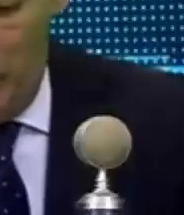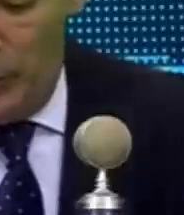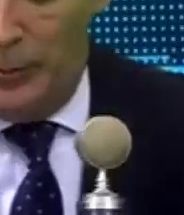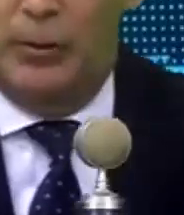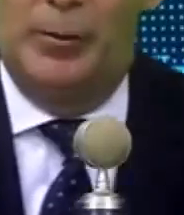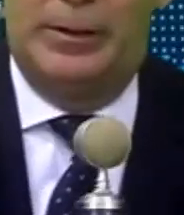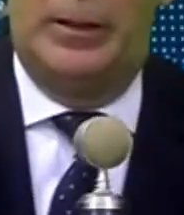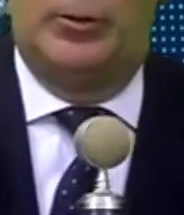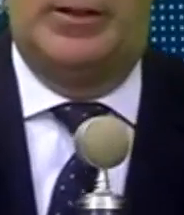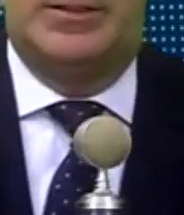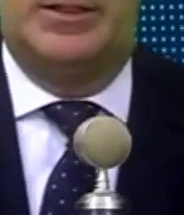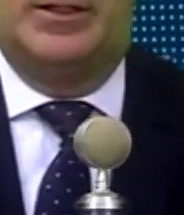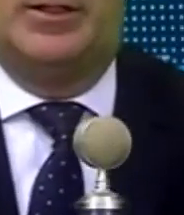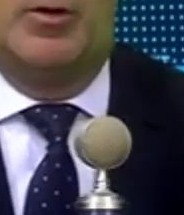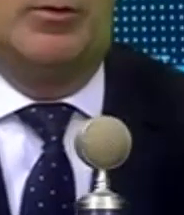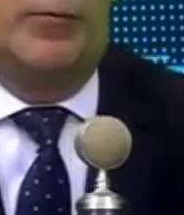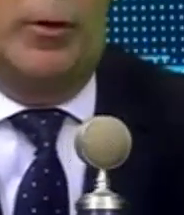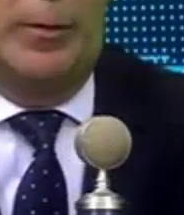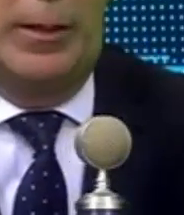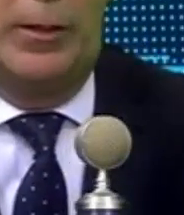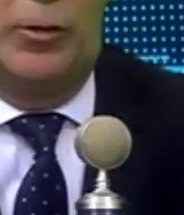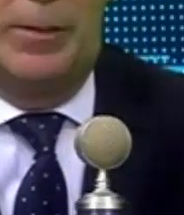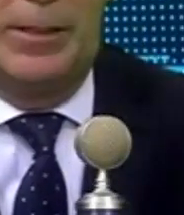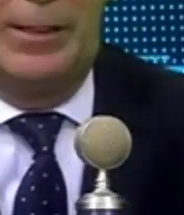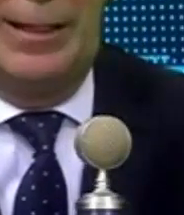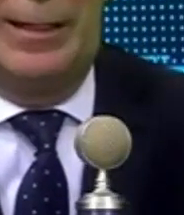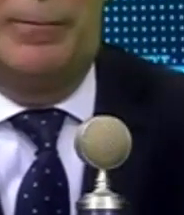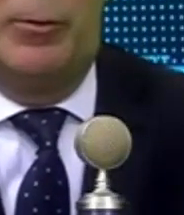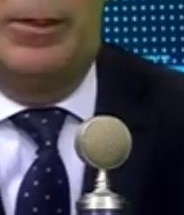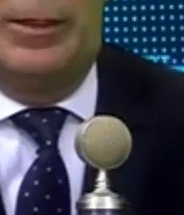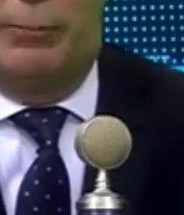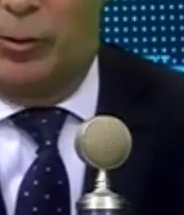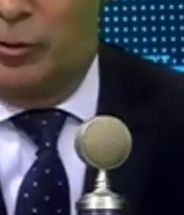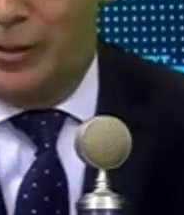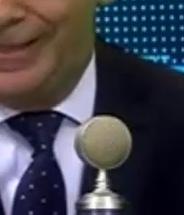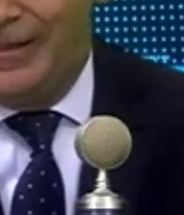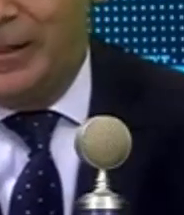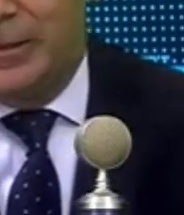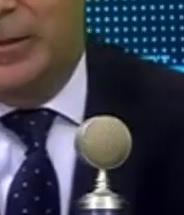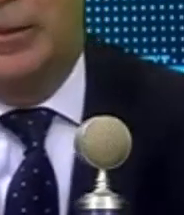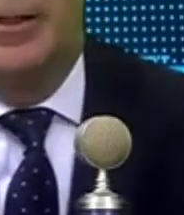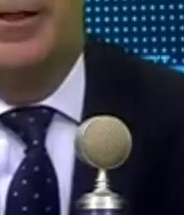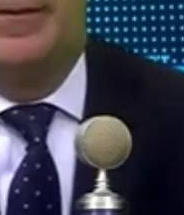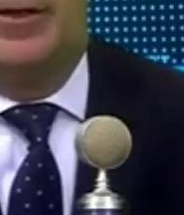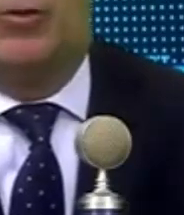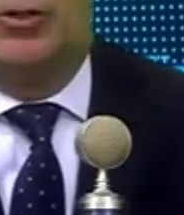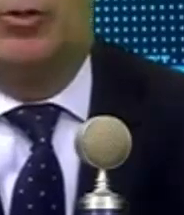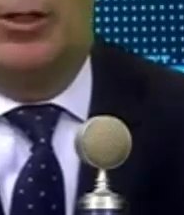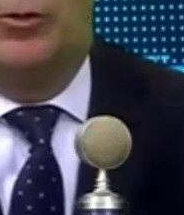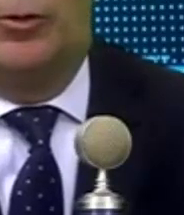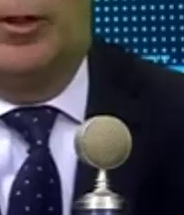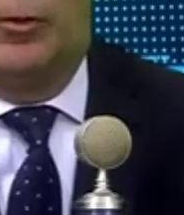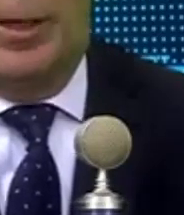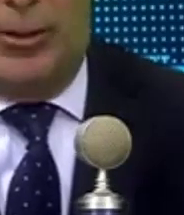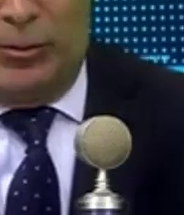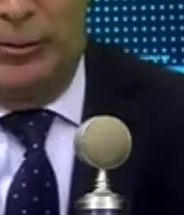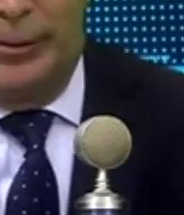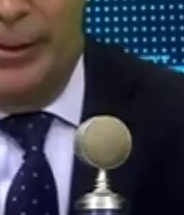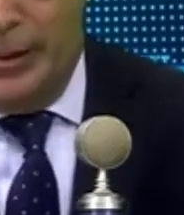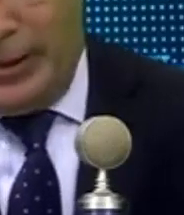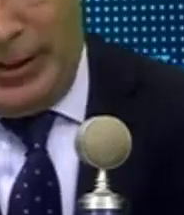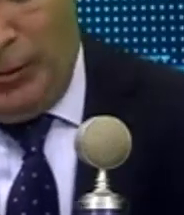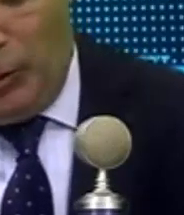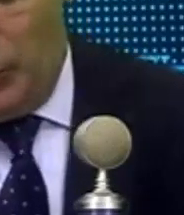espacio informativo, comentándole de este nuevo informe que dio el presidente de la República por sus 100 días del cuarto año de